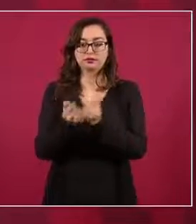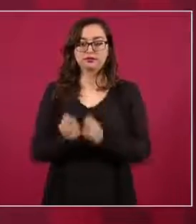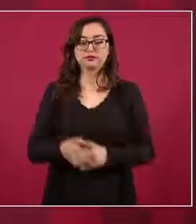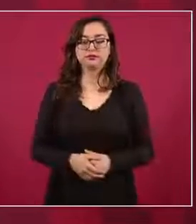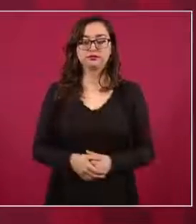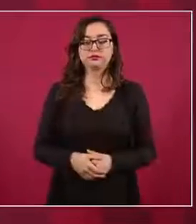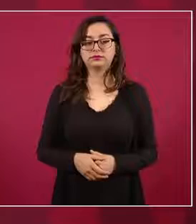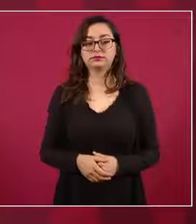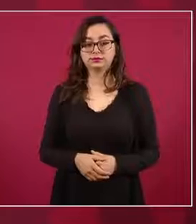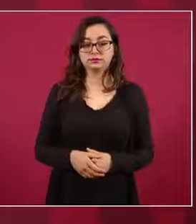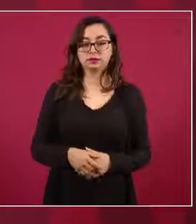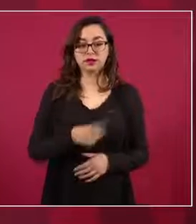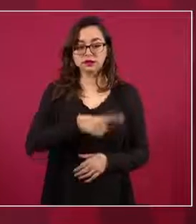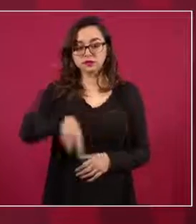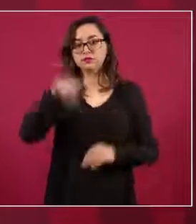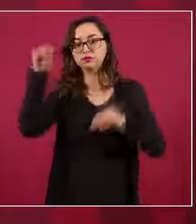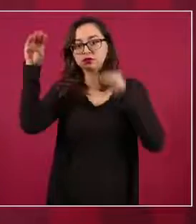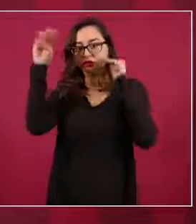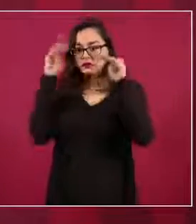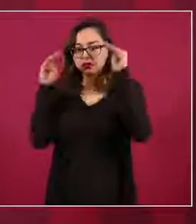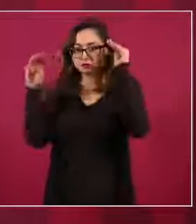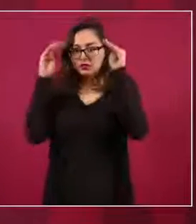Pero lo que están pensando es, a ver,